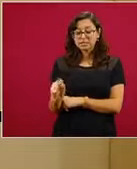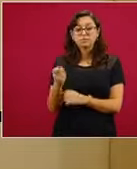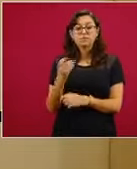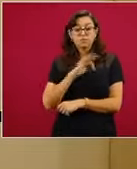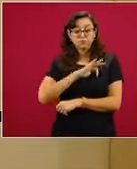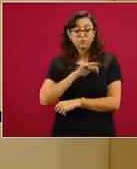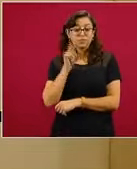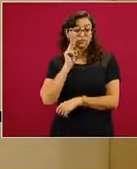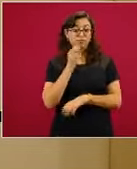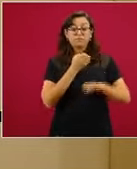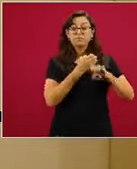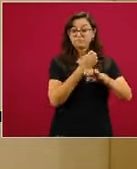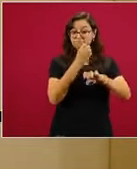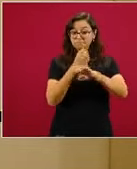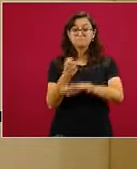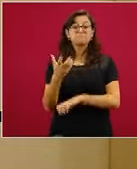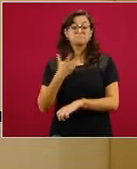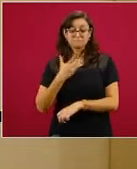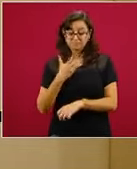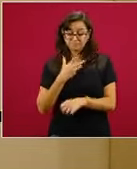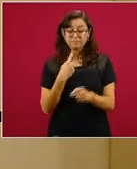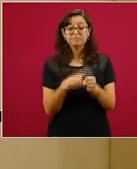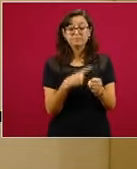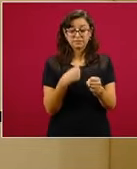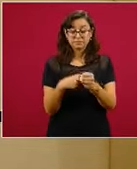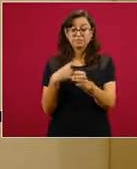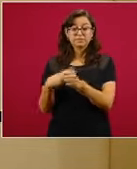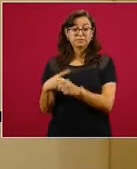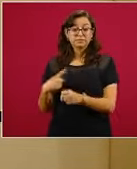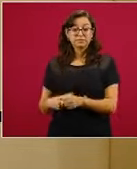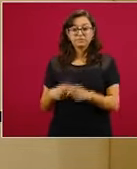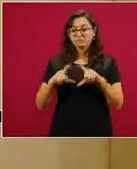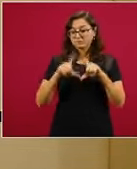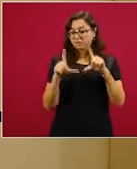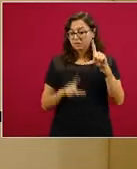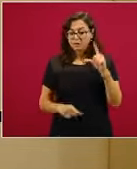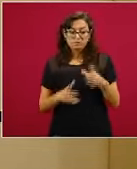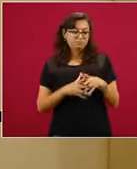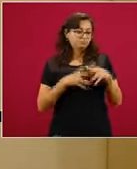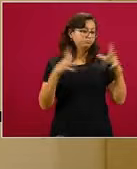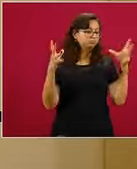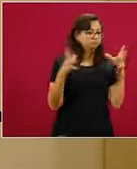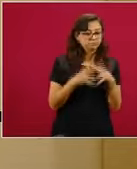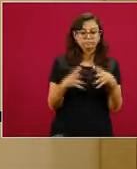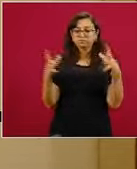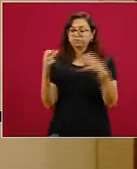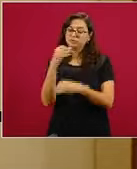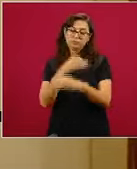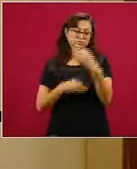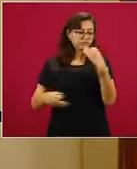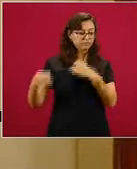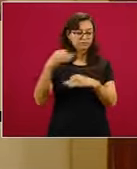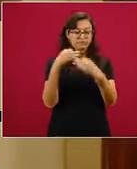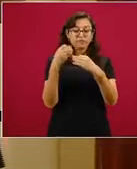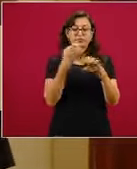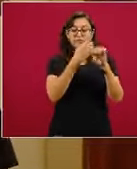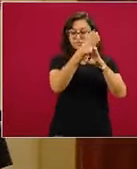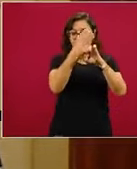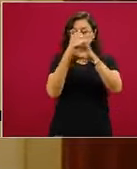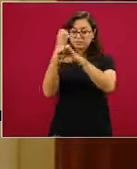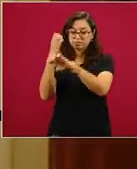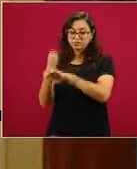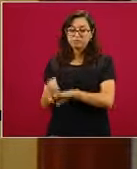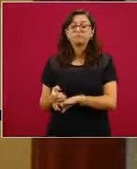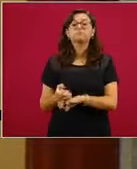estado de la República que no tenga casos de tuberculosis. En menor o en mayor grado, todos los estados de México, de